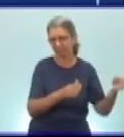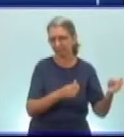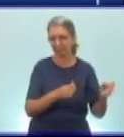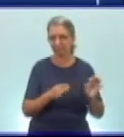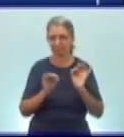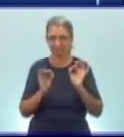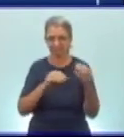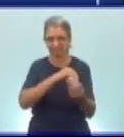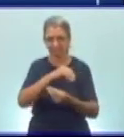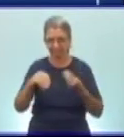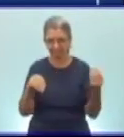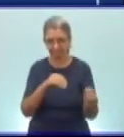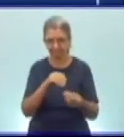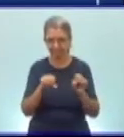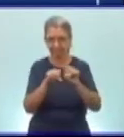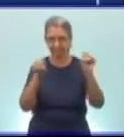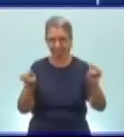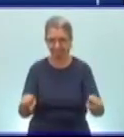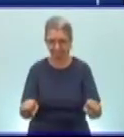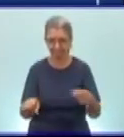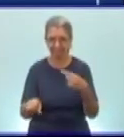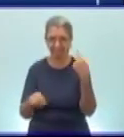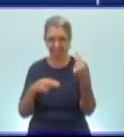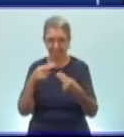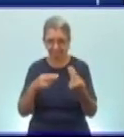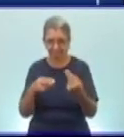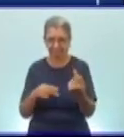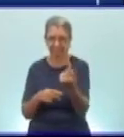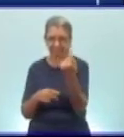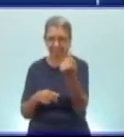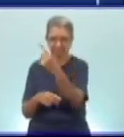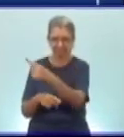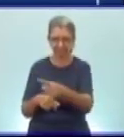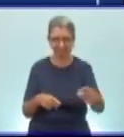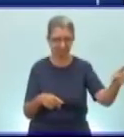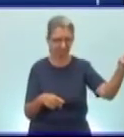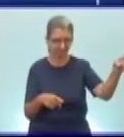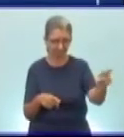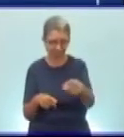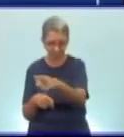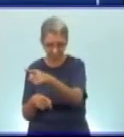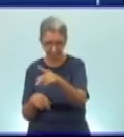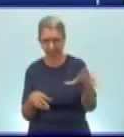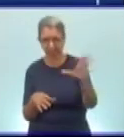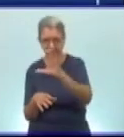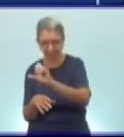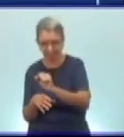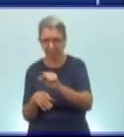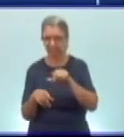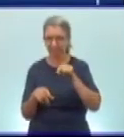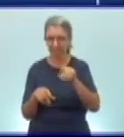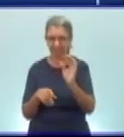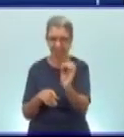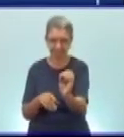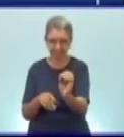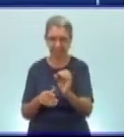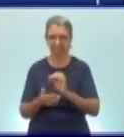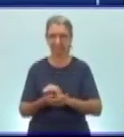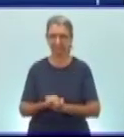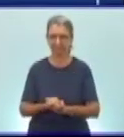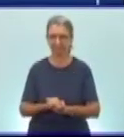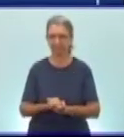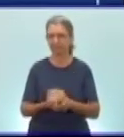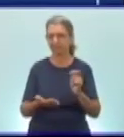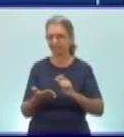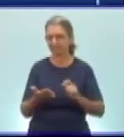realiza precisamente una oscilación completa. Recuerden que siempre cuando el trabajo de esas fuerzas no conservativas es cero. Les doy un